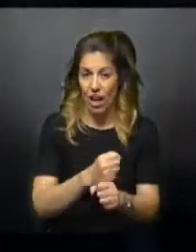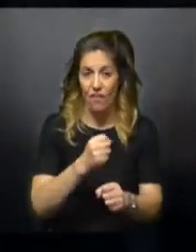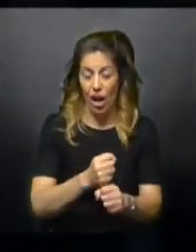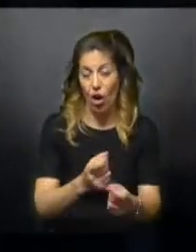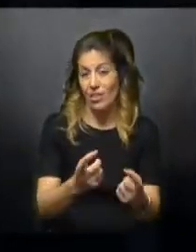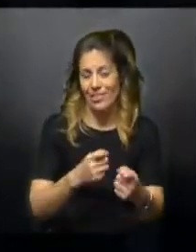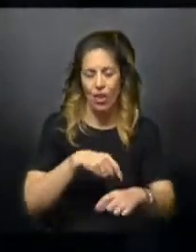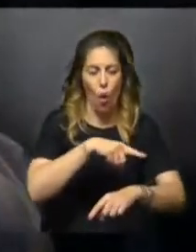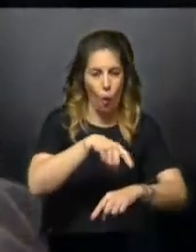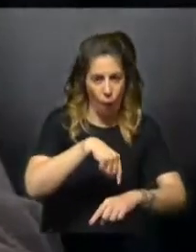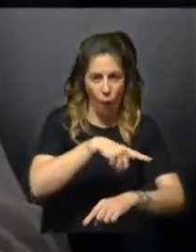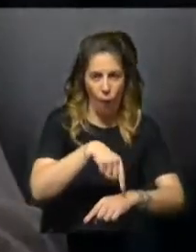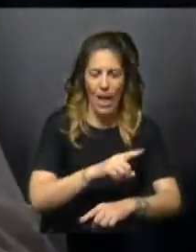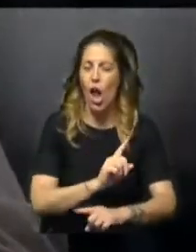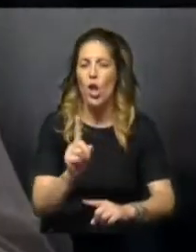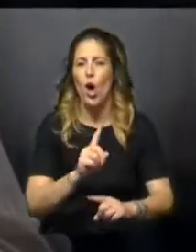horas